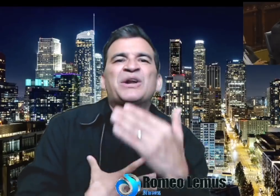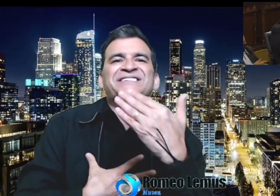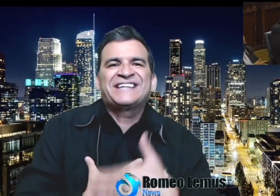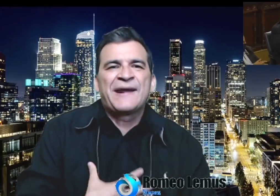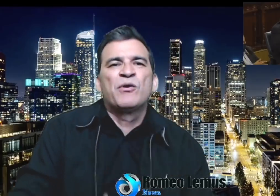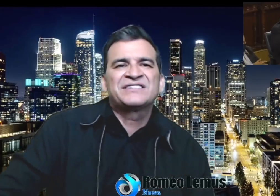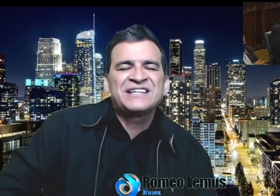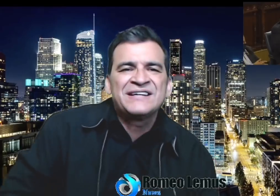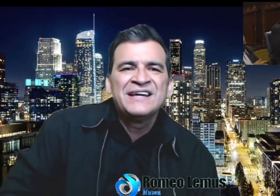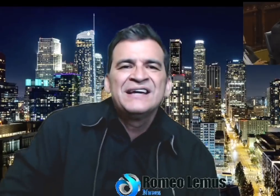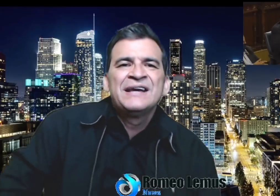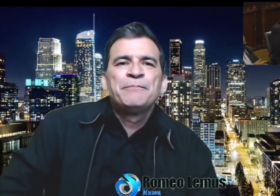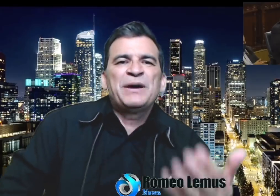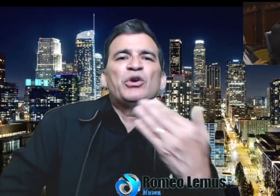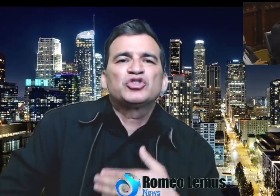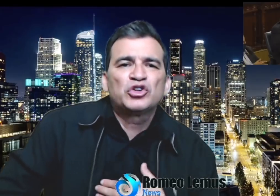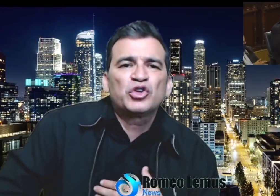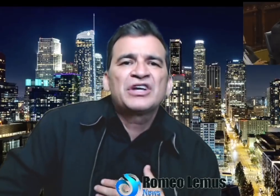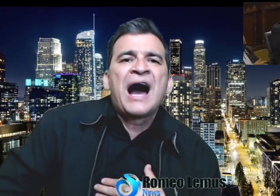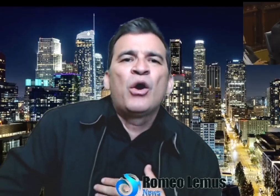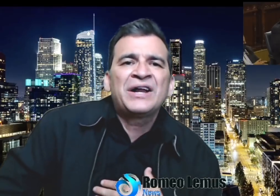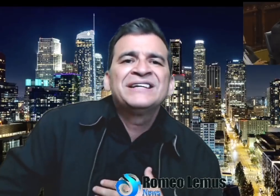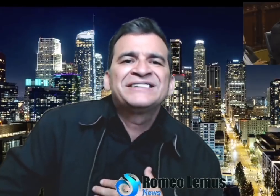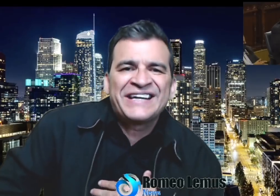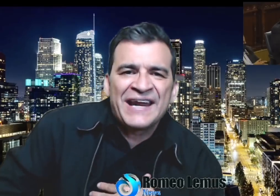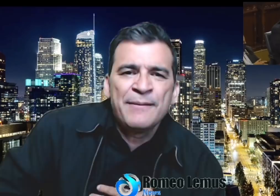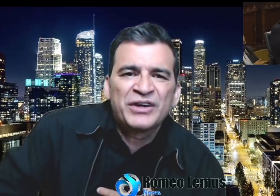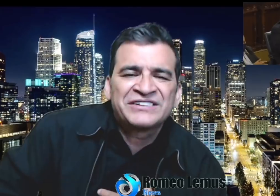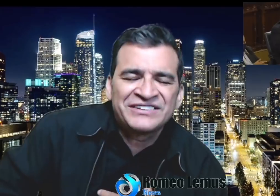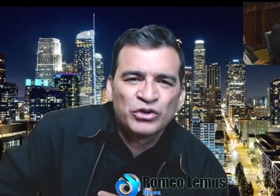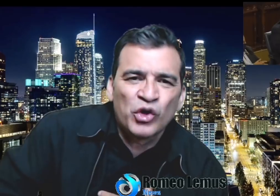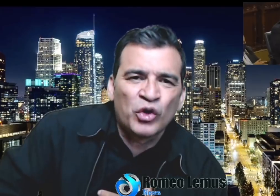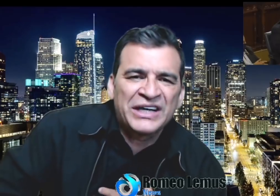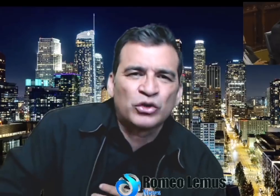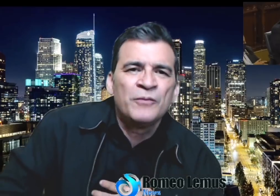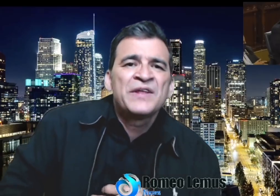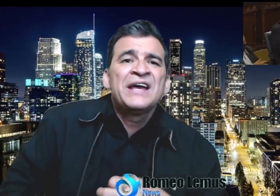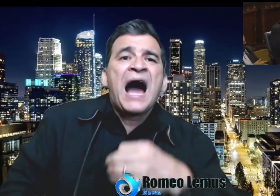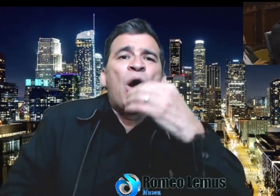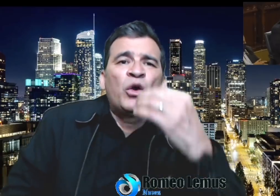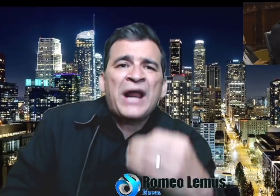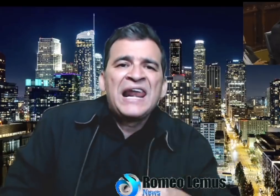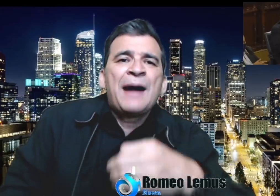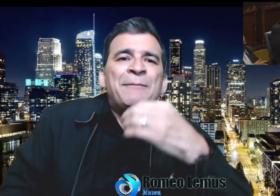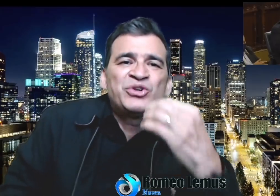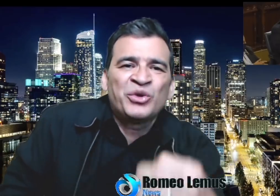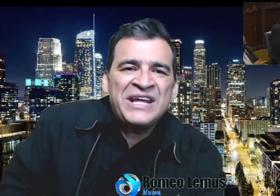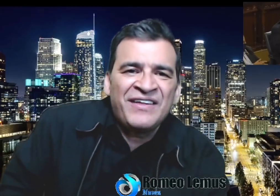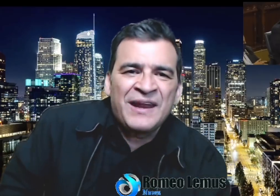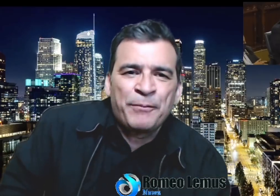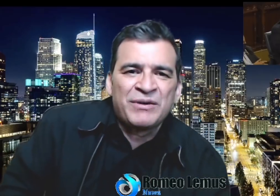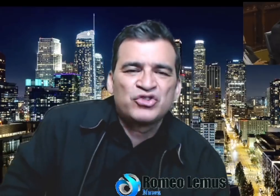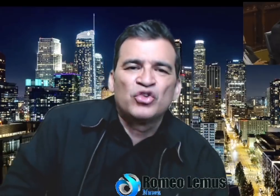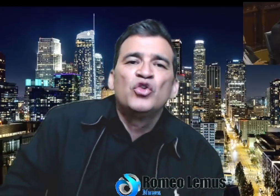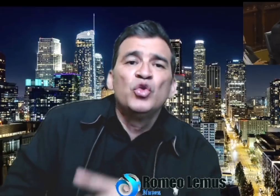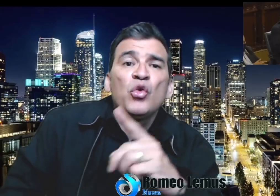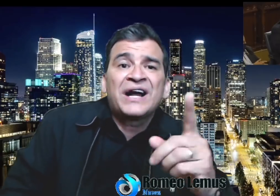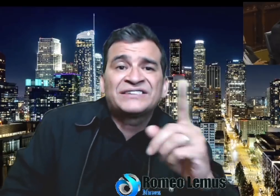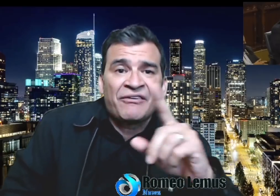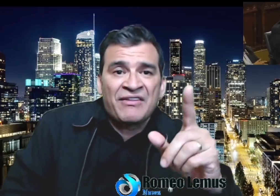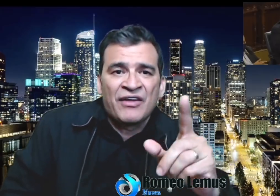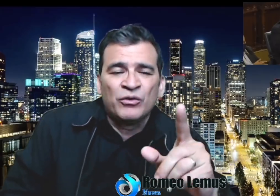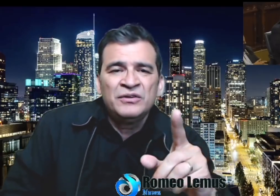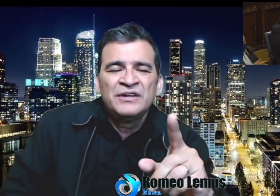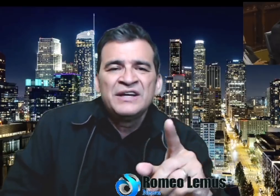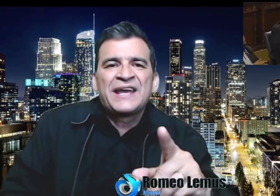nosotros ahora sí creemos que sí pero nosotros ahora sí creemos que está haciendo lo correcto ahora la mayoría de la población nunca